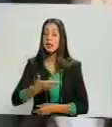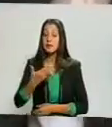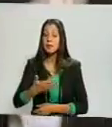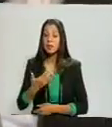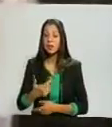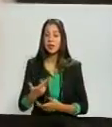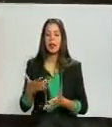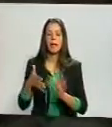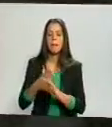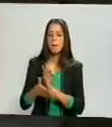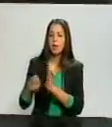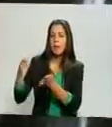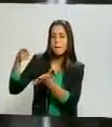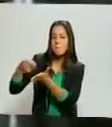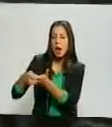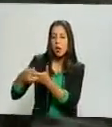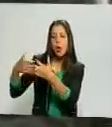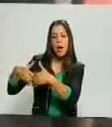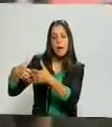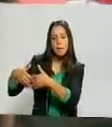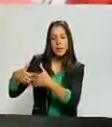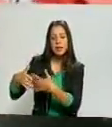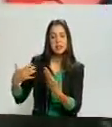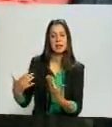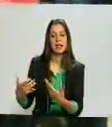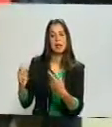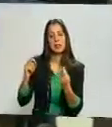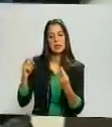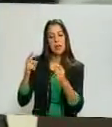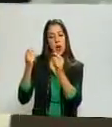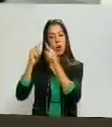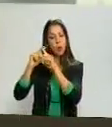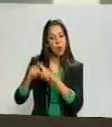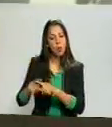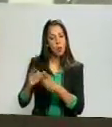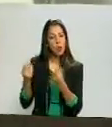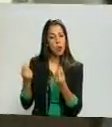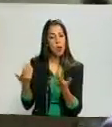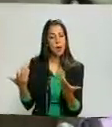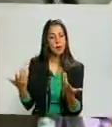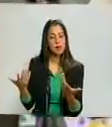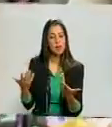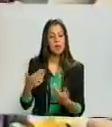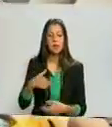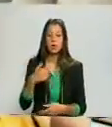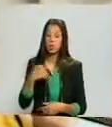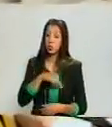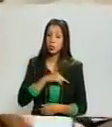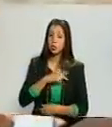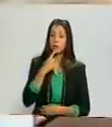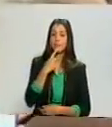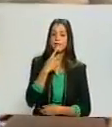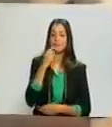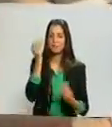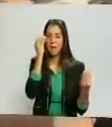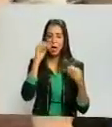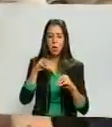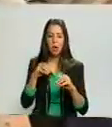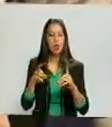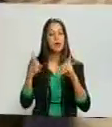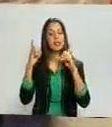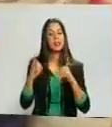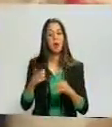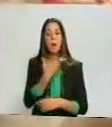la tarifa gravable era uno de los temas en debate, y establecimos entonces que fuese el presidente de la República